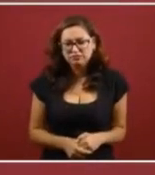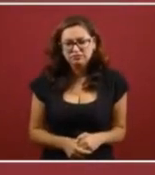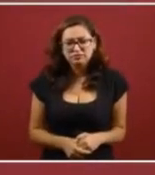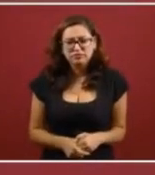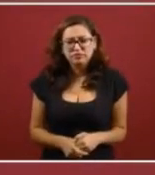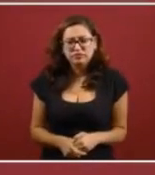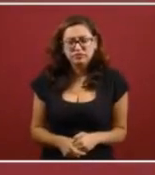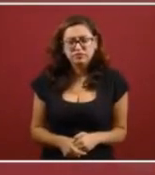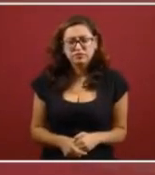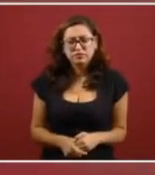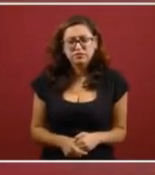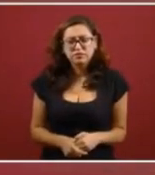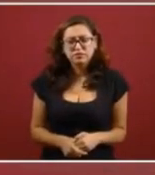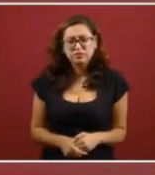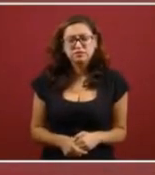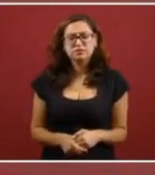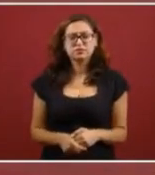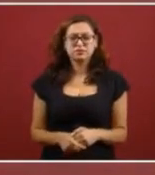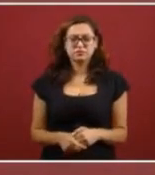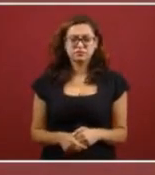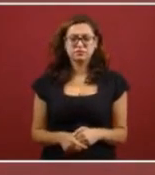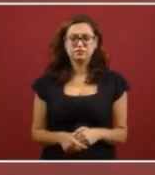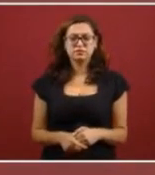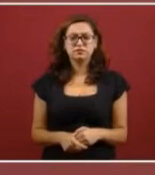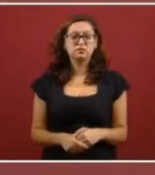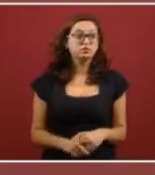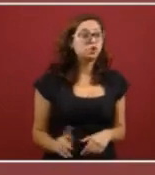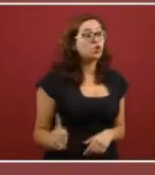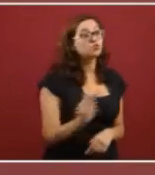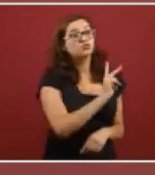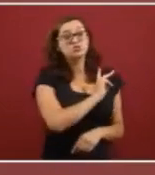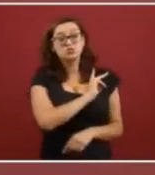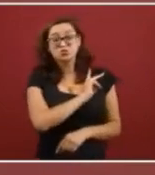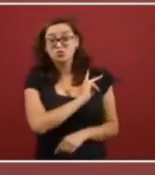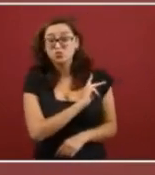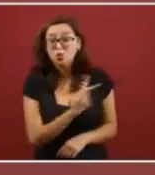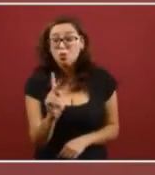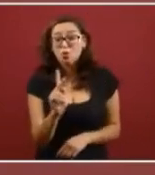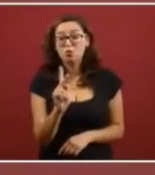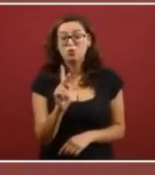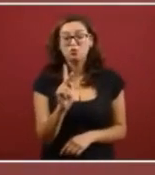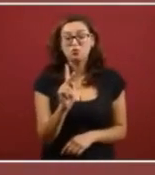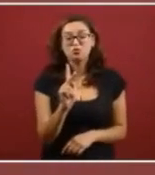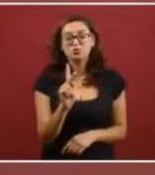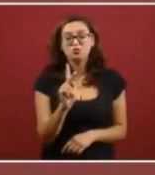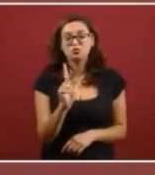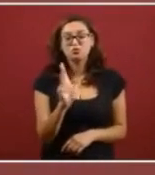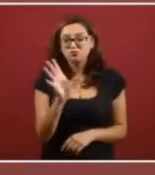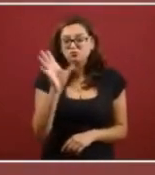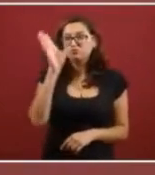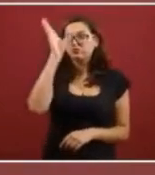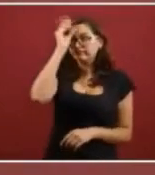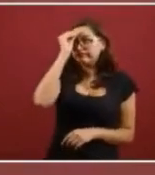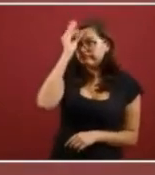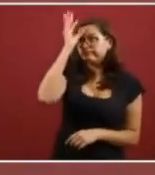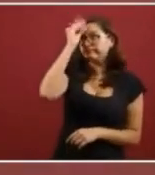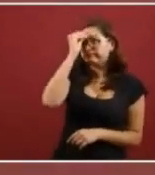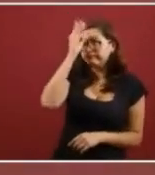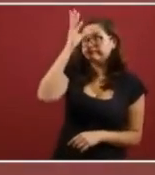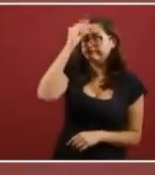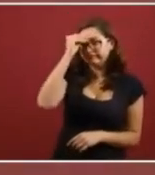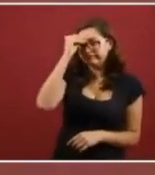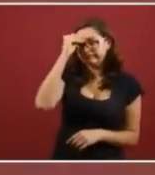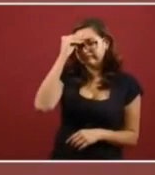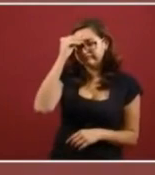Todos. All of them. De escuelas. Were from schools. Que that defendían.